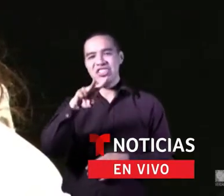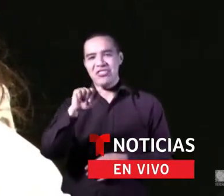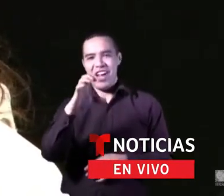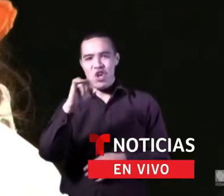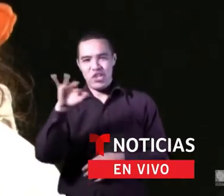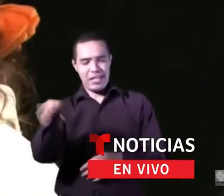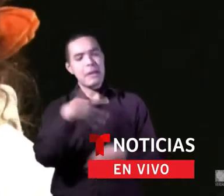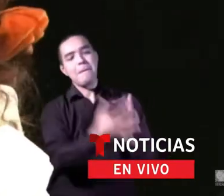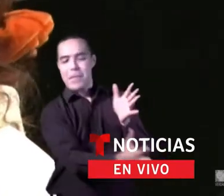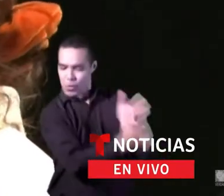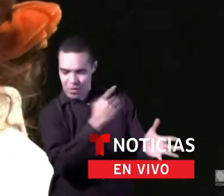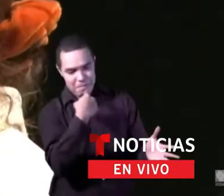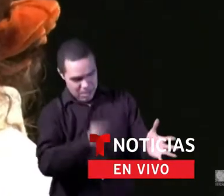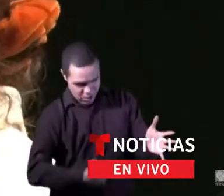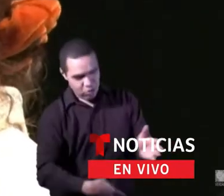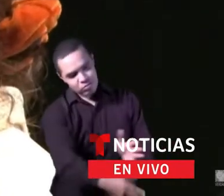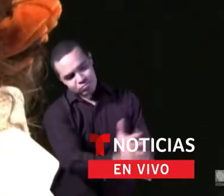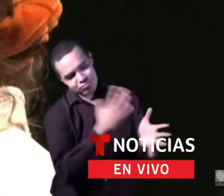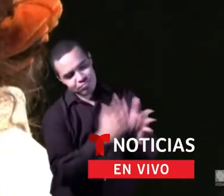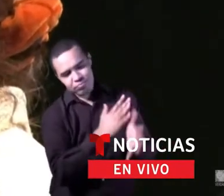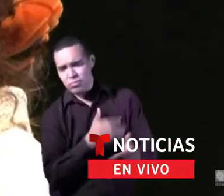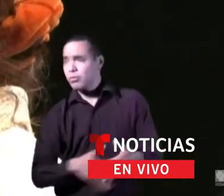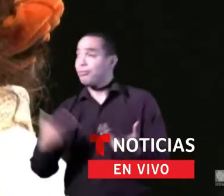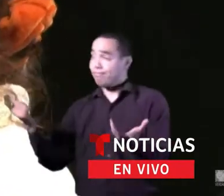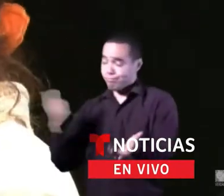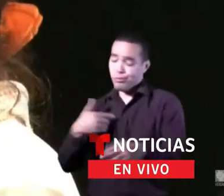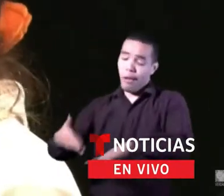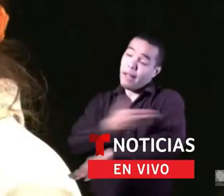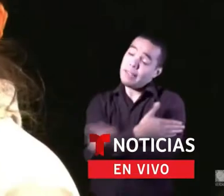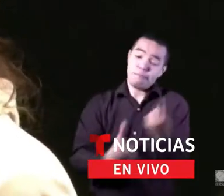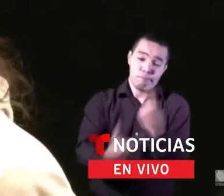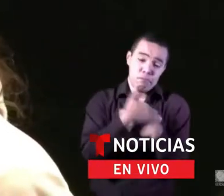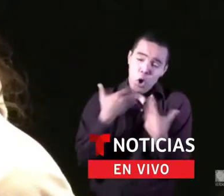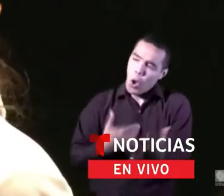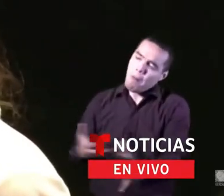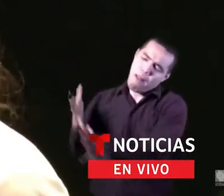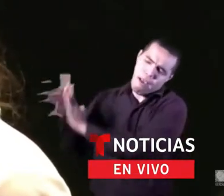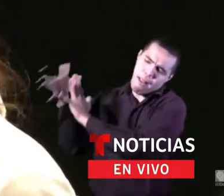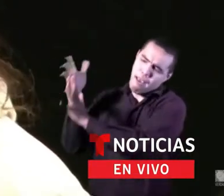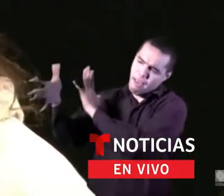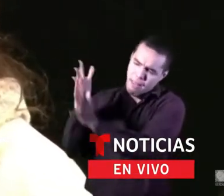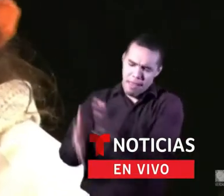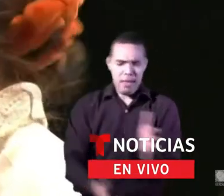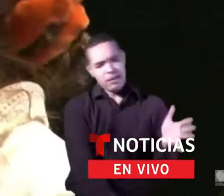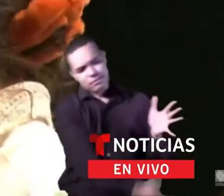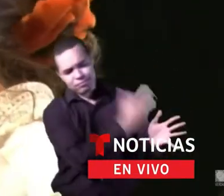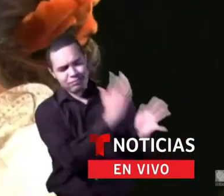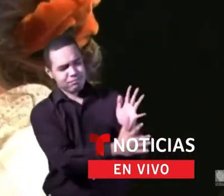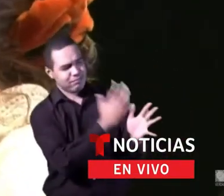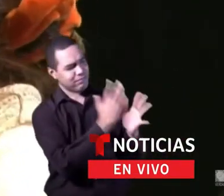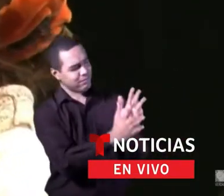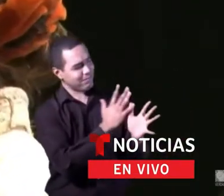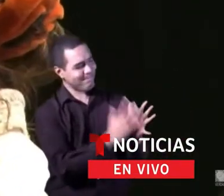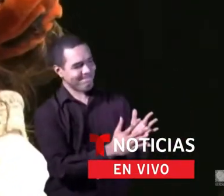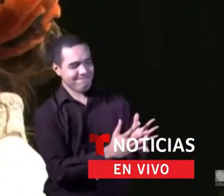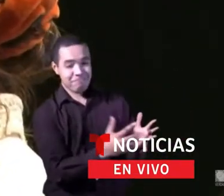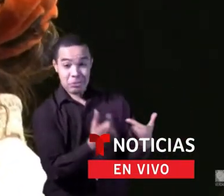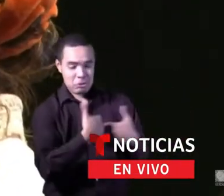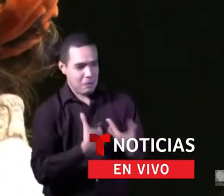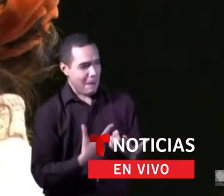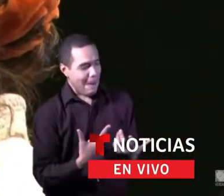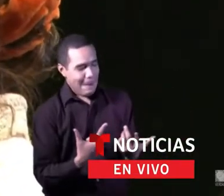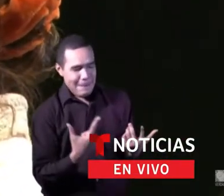y yo no entendía yo sé que colombiano soy y no soy y no nos entiende